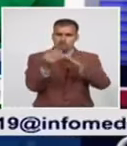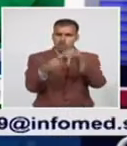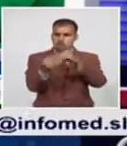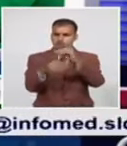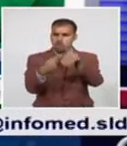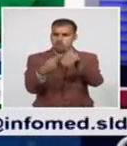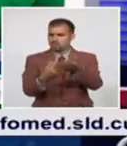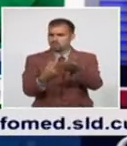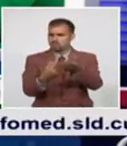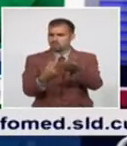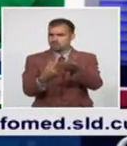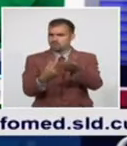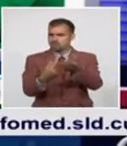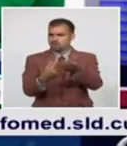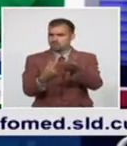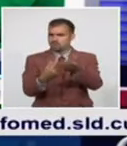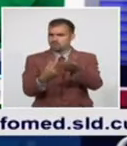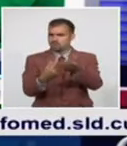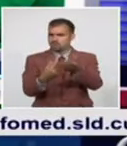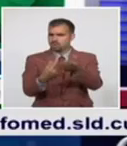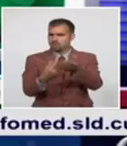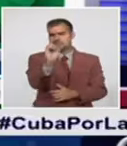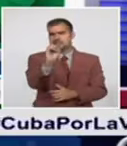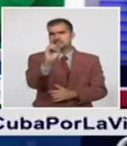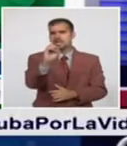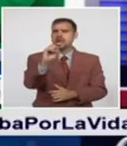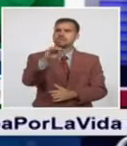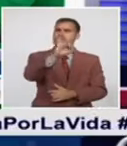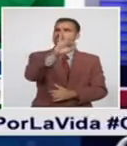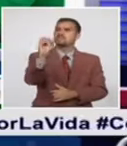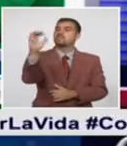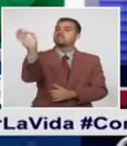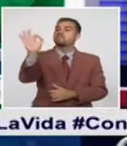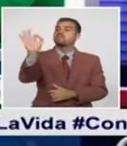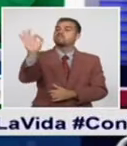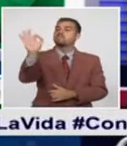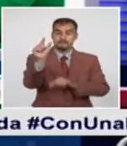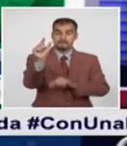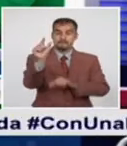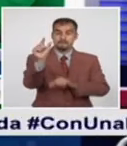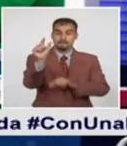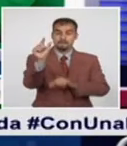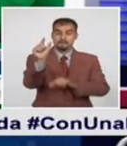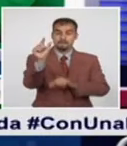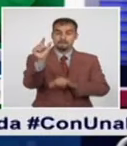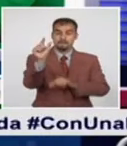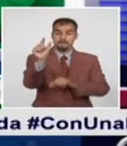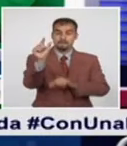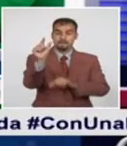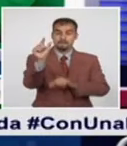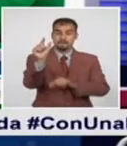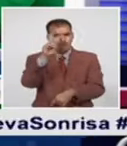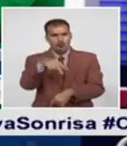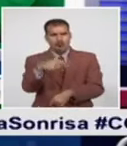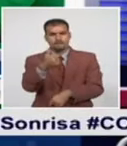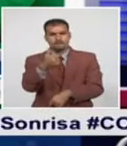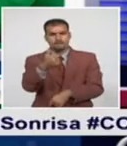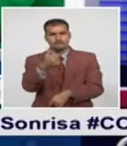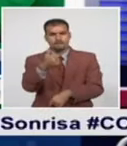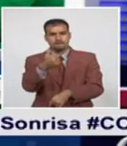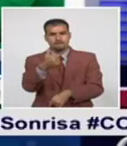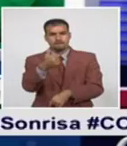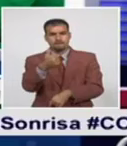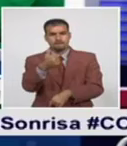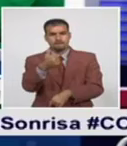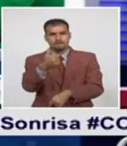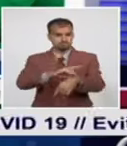a tener 60, 70% de los casos confirmados asintomáticos y